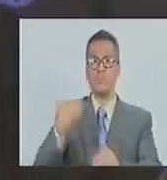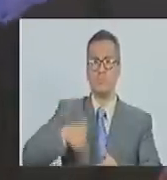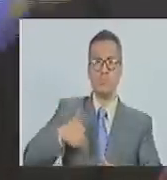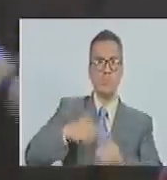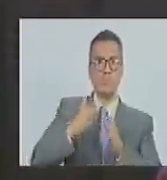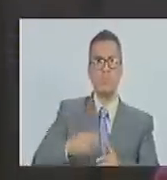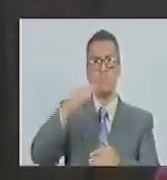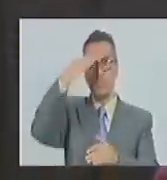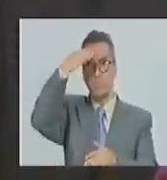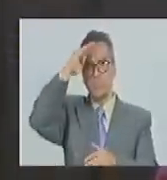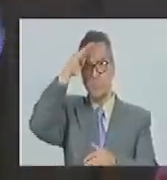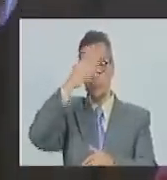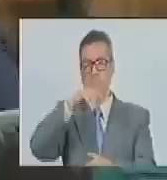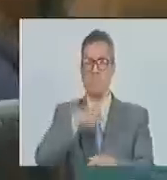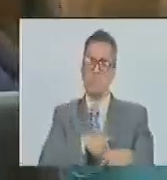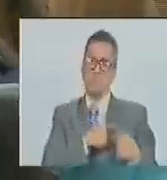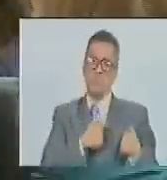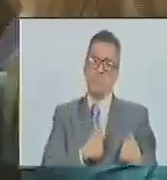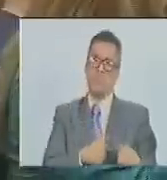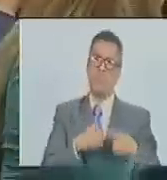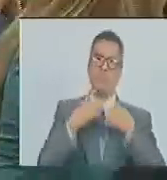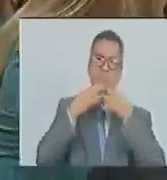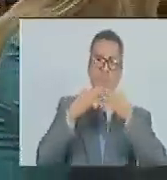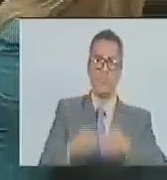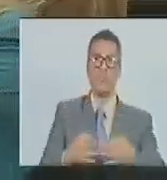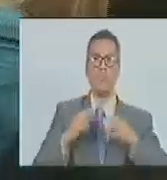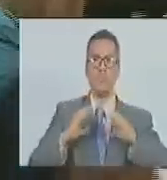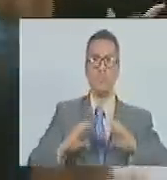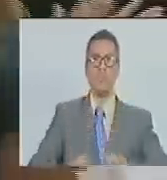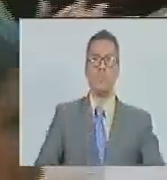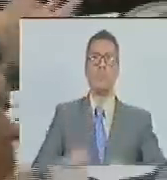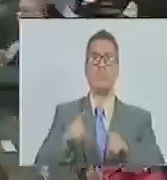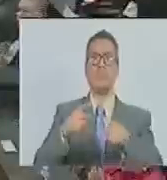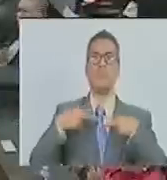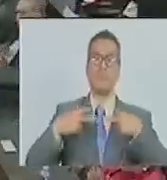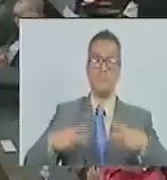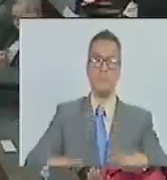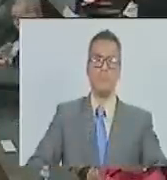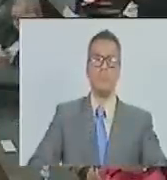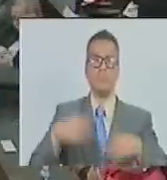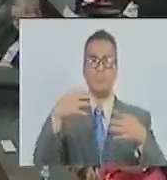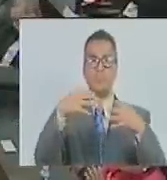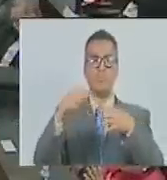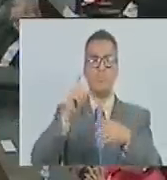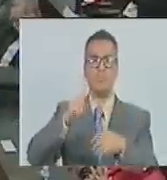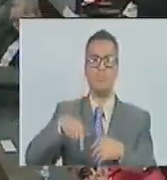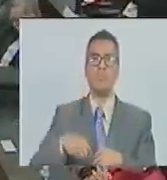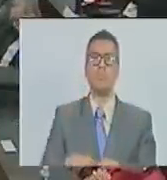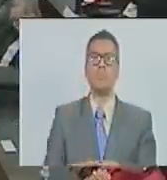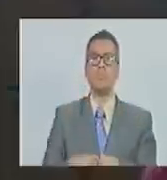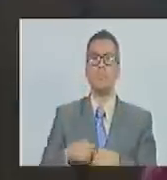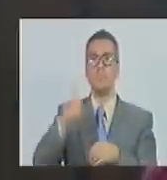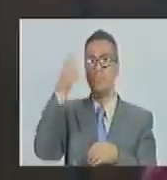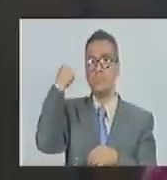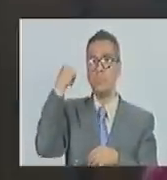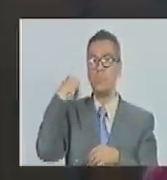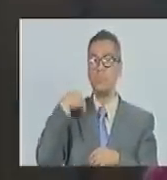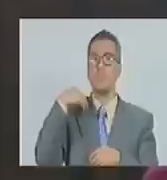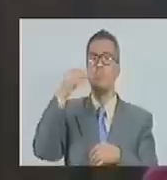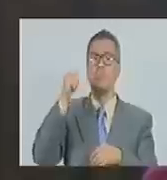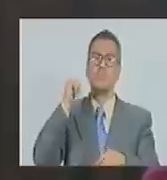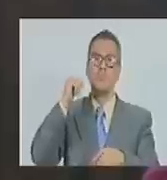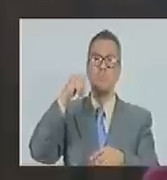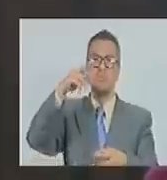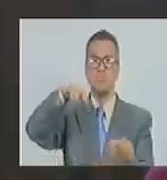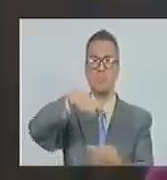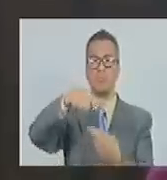pero cubano de corazón, cubano de convicción, de alma, de vida y de lucha. Aquel comandante de la